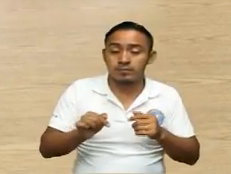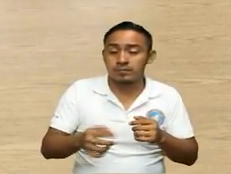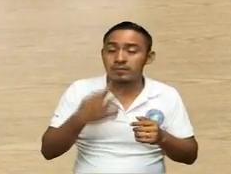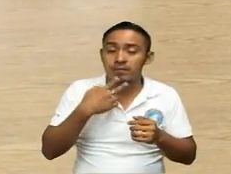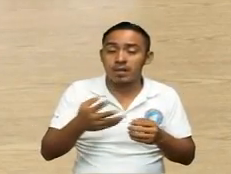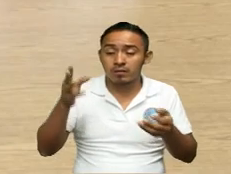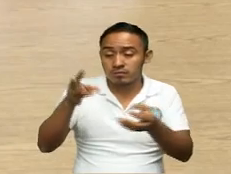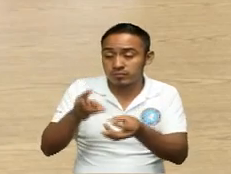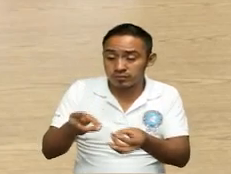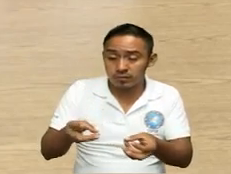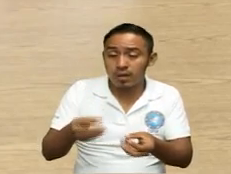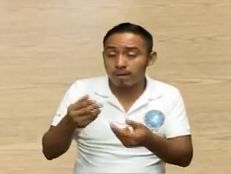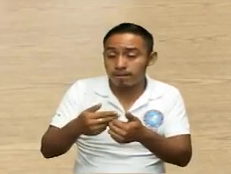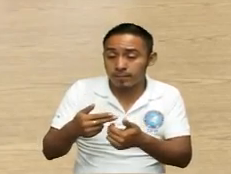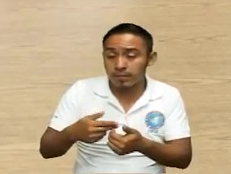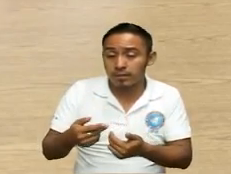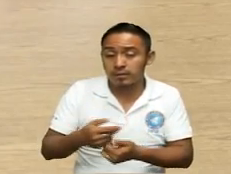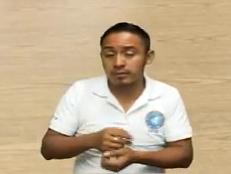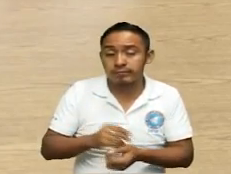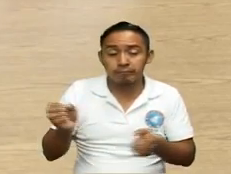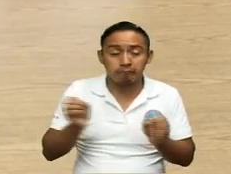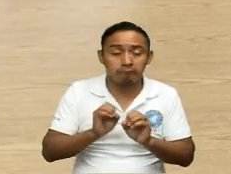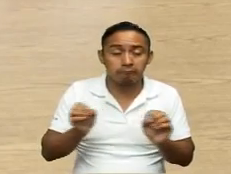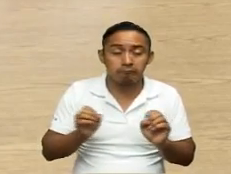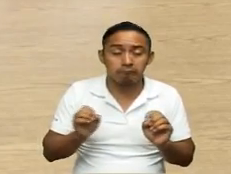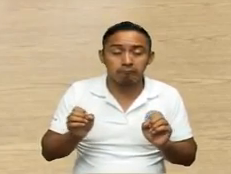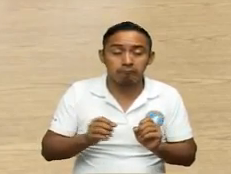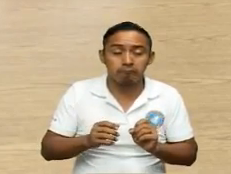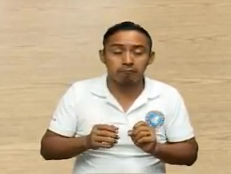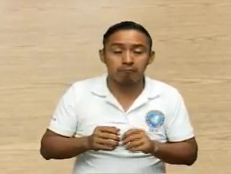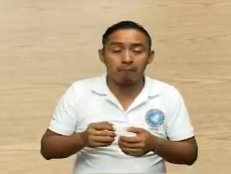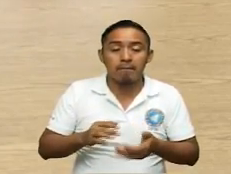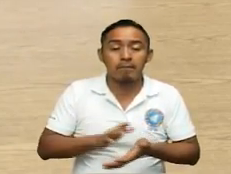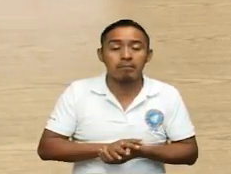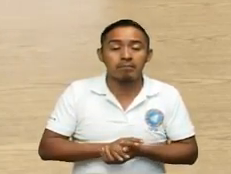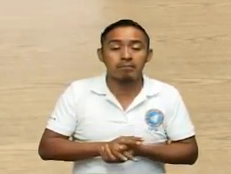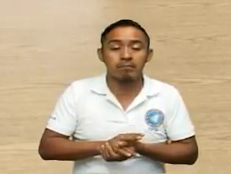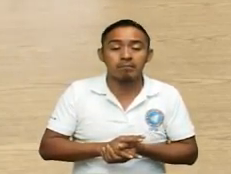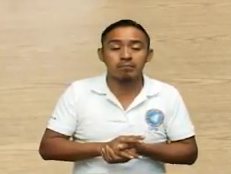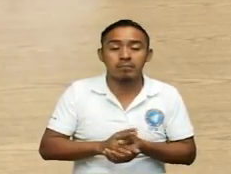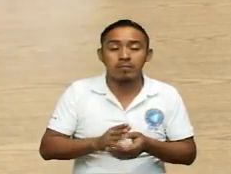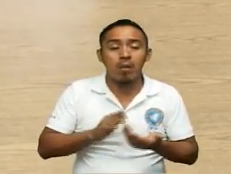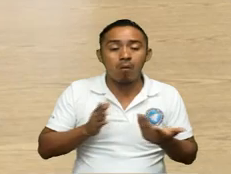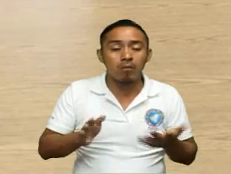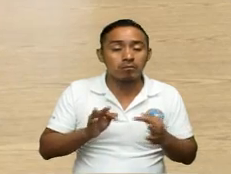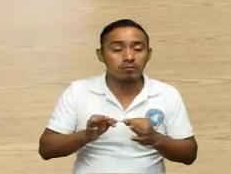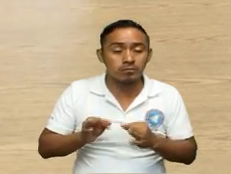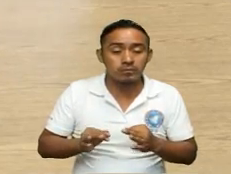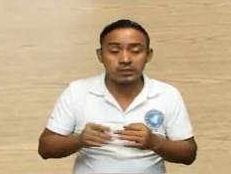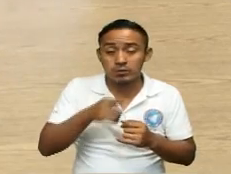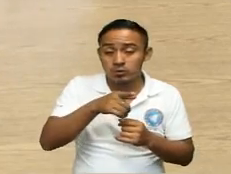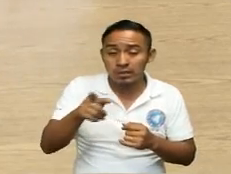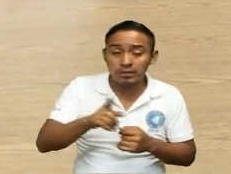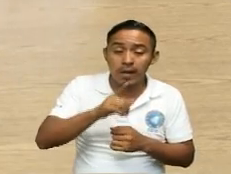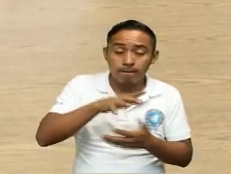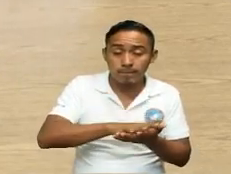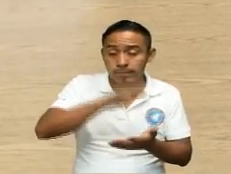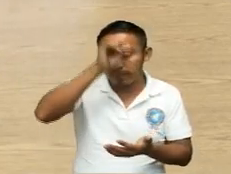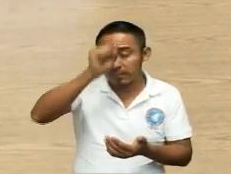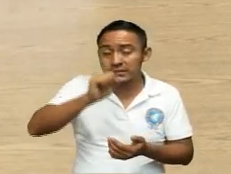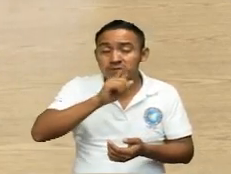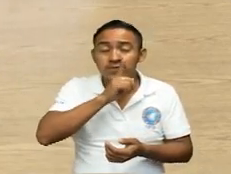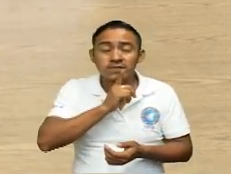un solo centavo, ya todo eso ya está pagado, más que pagado, y lo único que le pedimos a los pacientes es paciencia, pues nada más, un poquito